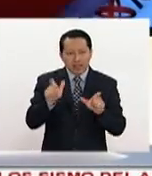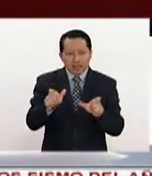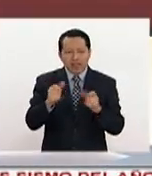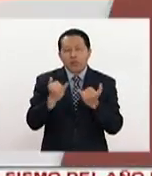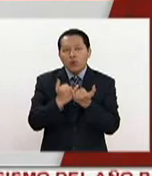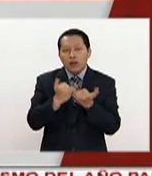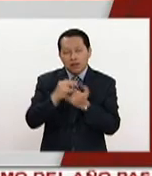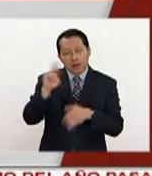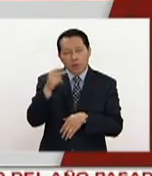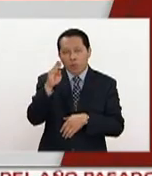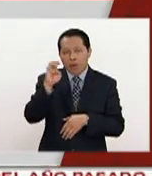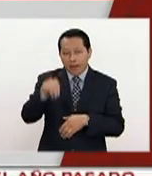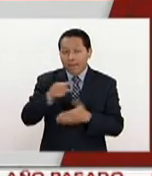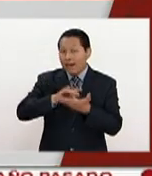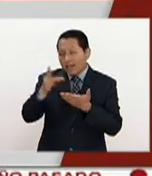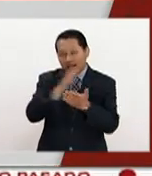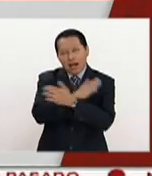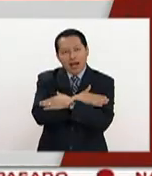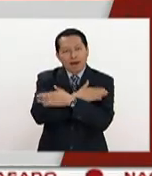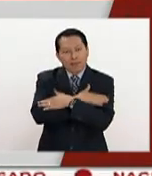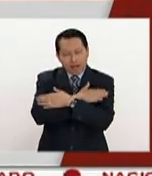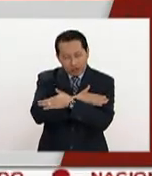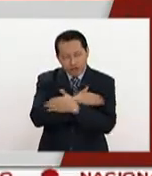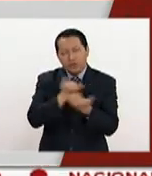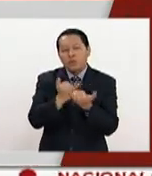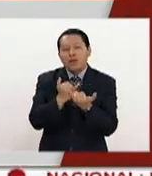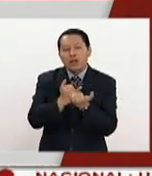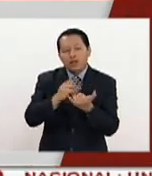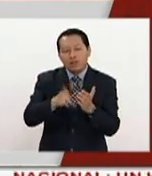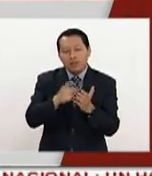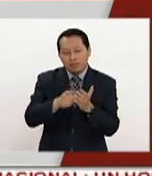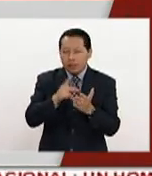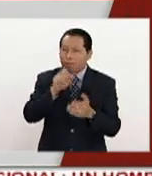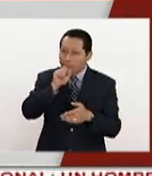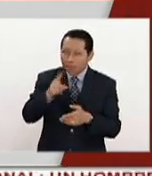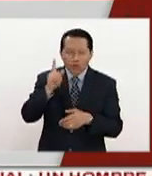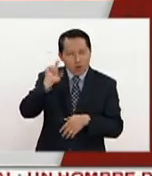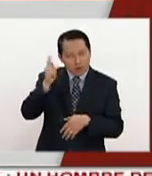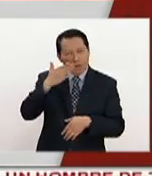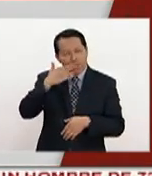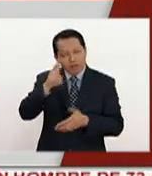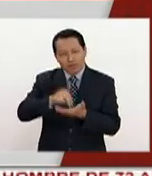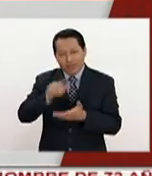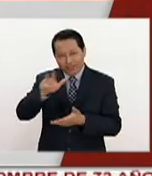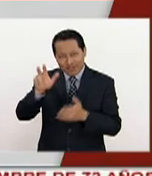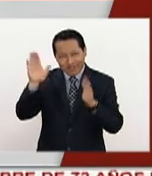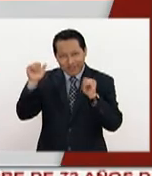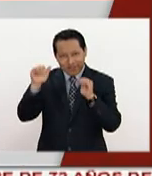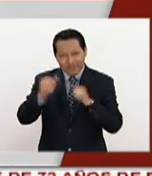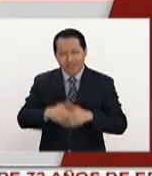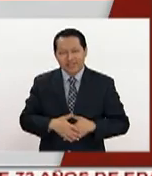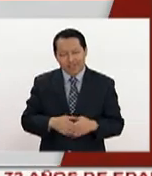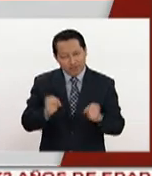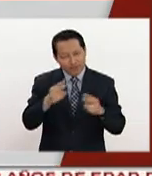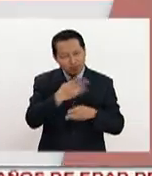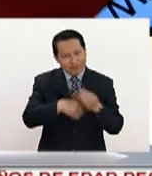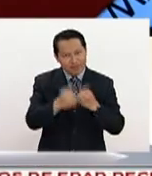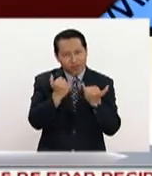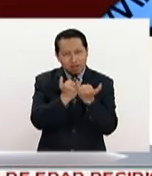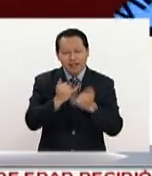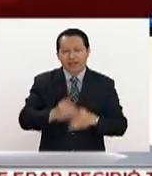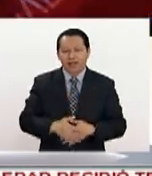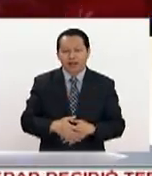académico de la UNAM. Gracias por estar con nosotros. Un fuerte abrazo y reitero mis mejores deseos para este 2018. Hasta luego. Hasta luego, igualmente.